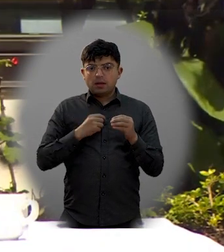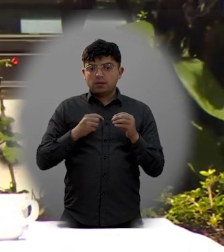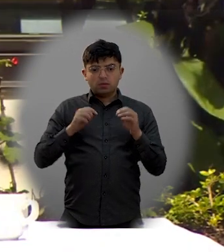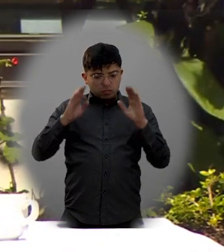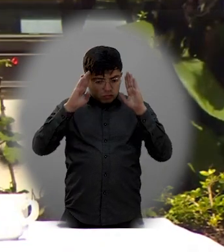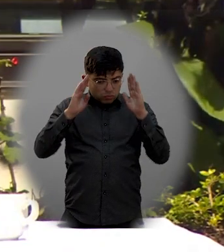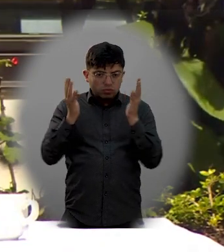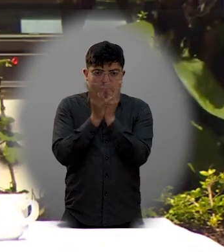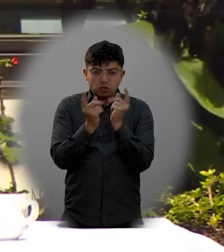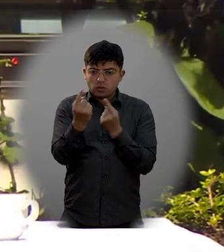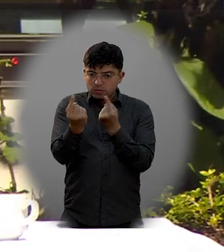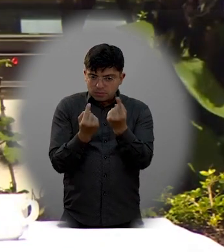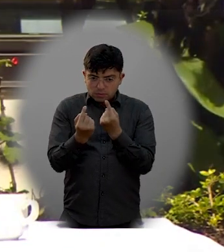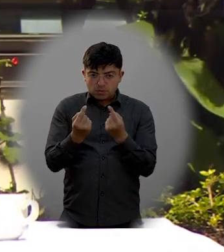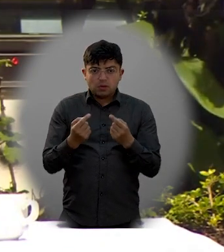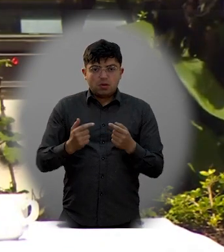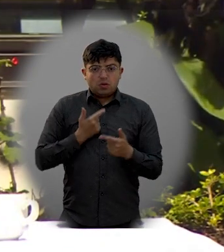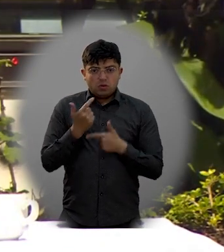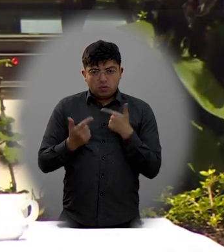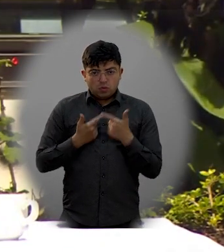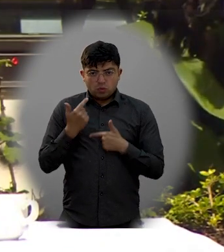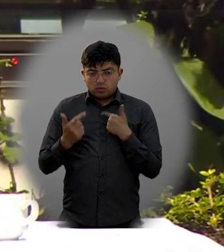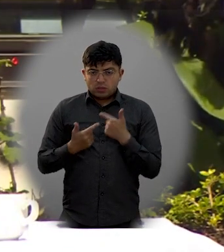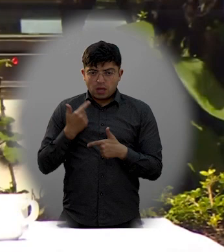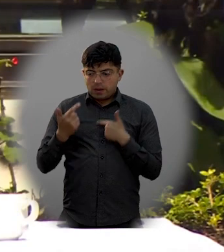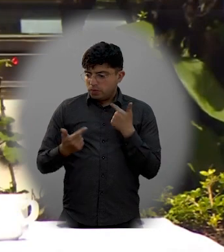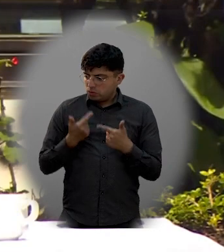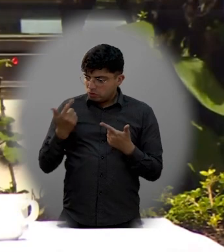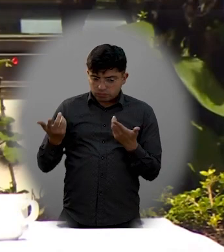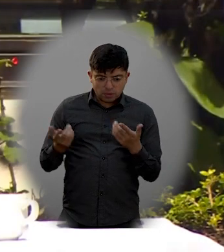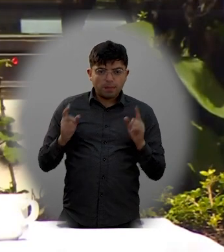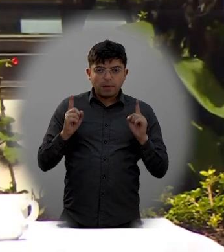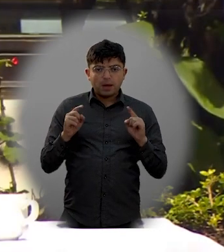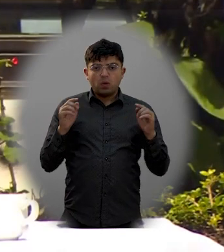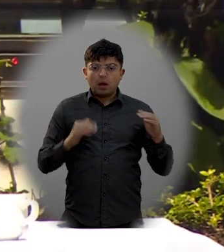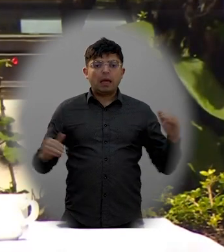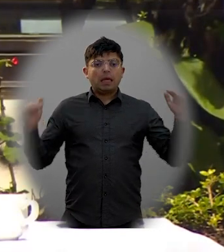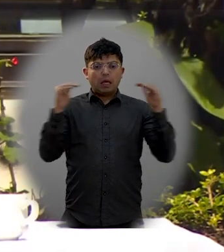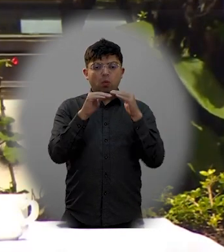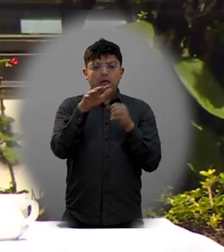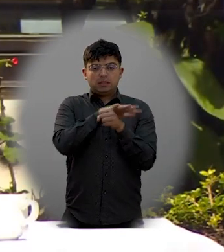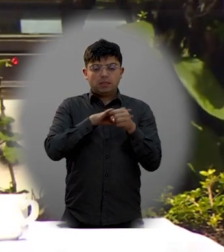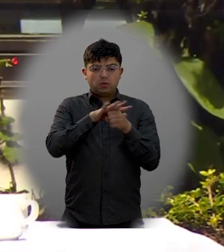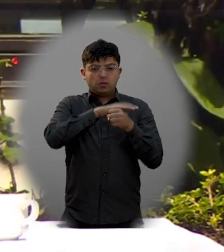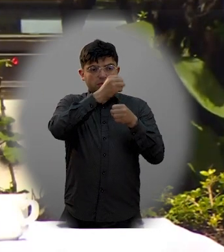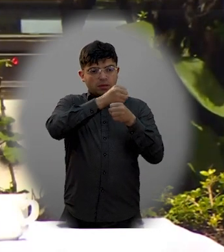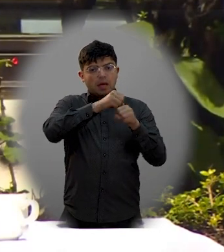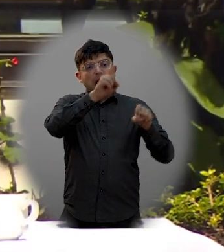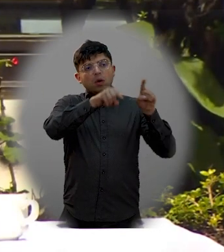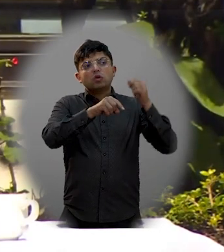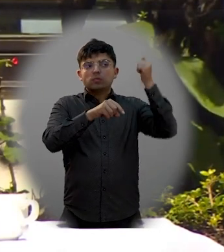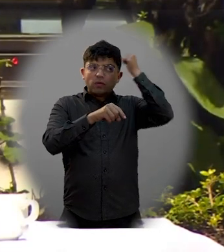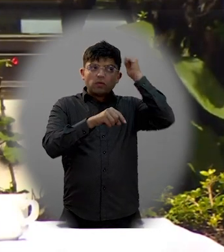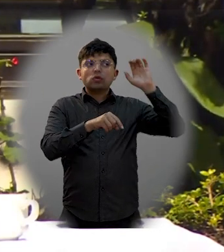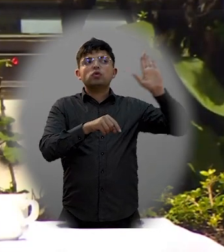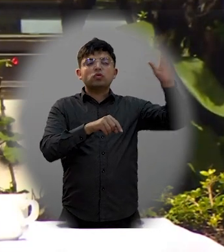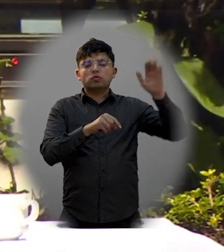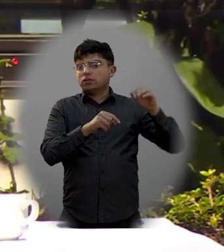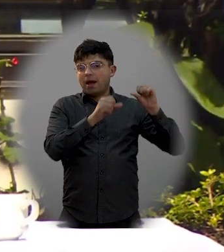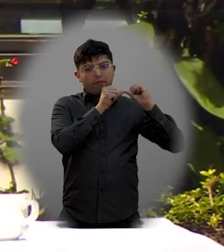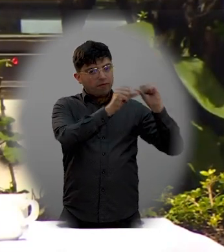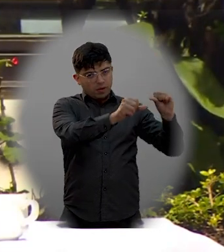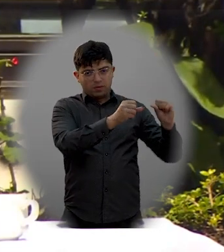nuestros estudiantes, luchamos con ellos y no tenemos las mismas condiciones laborales que tienen otros profesores de